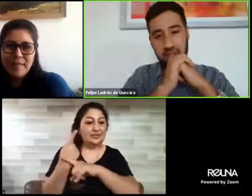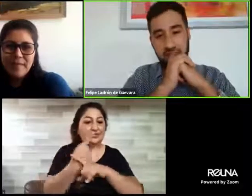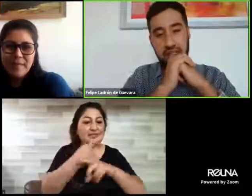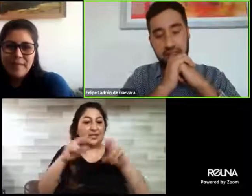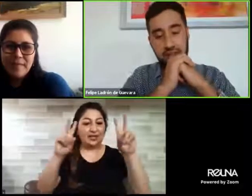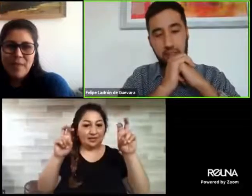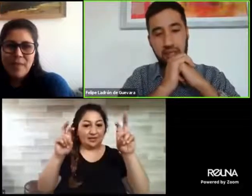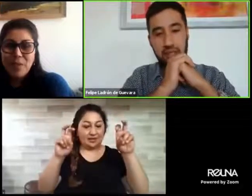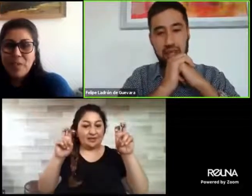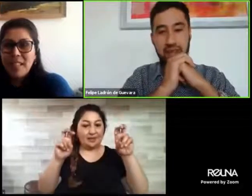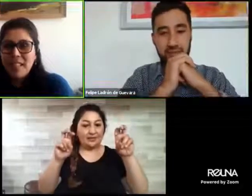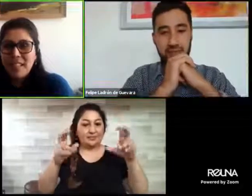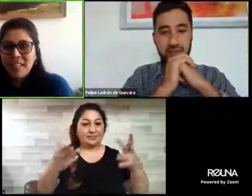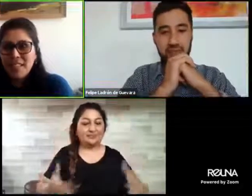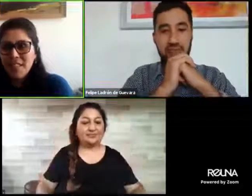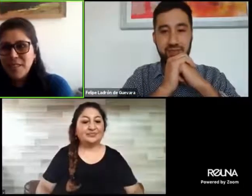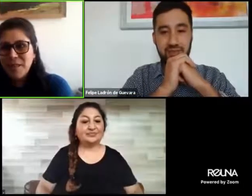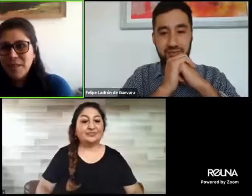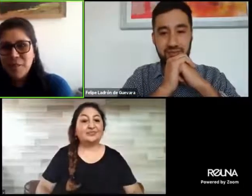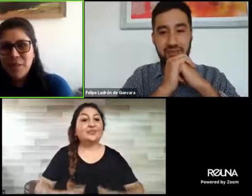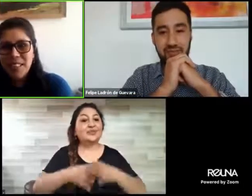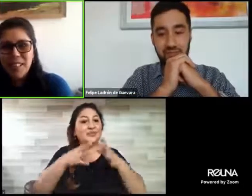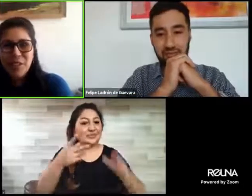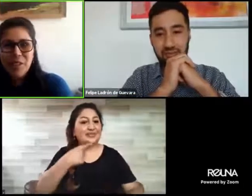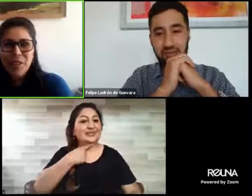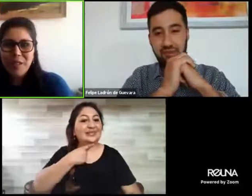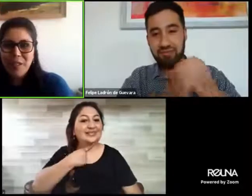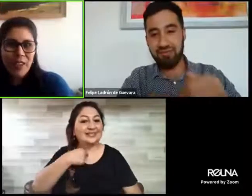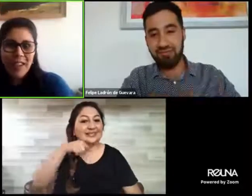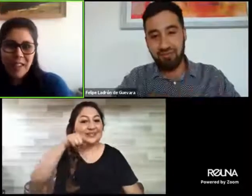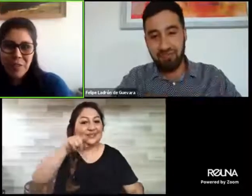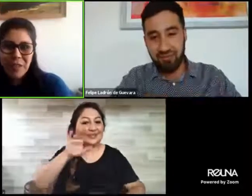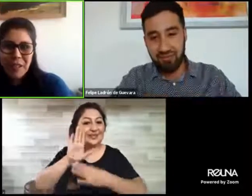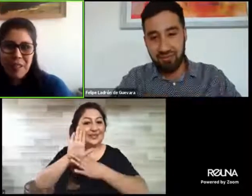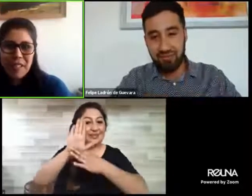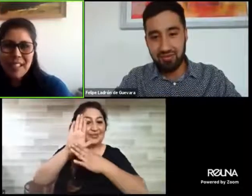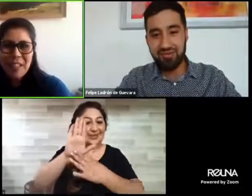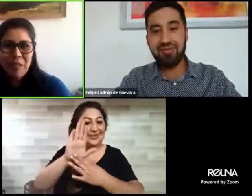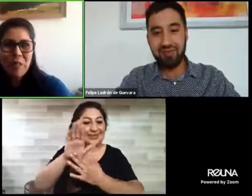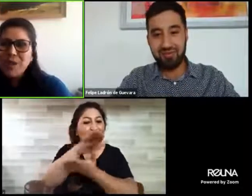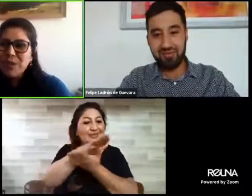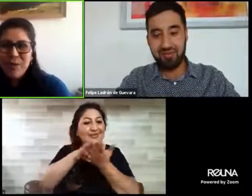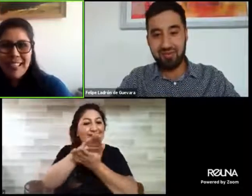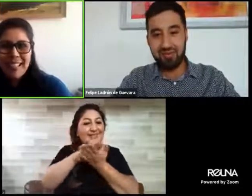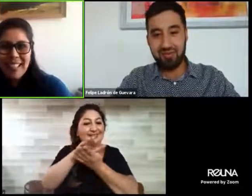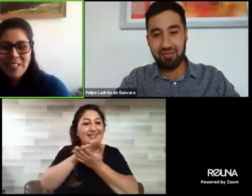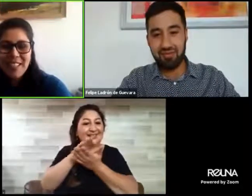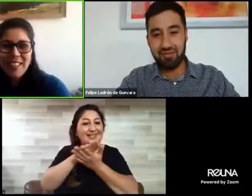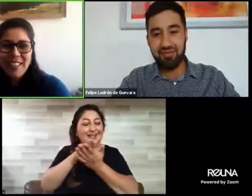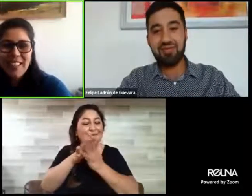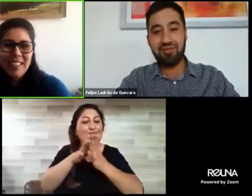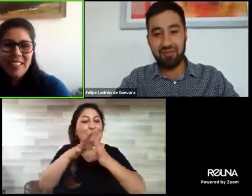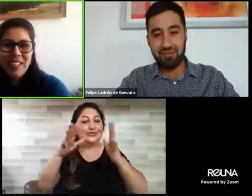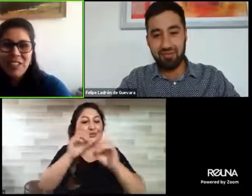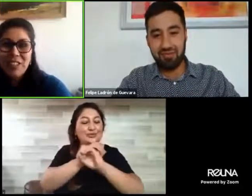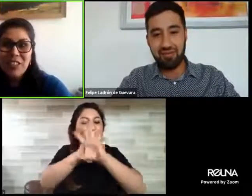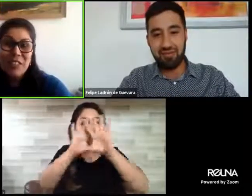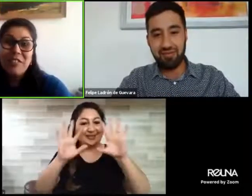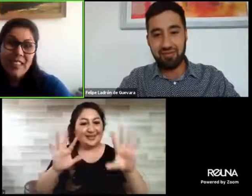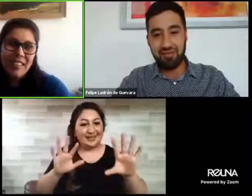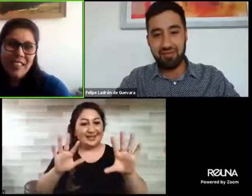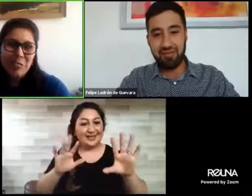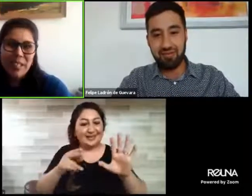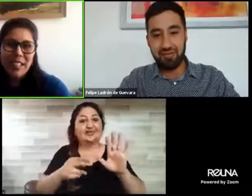mesa. No, y súper interesante lo que tú estás mostrando con los ejemplos que nos muestran, queda como mucho más claro y se evidencia todo lo